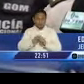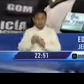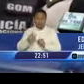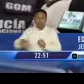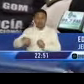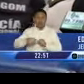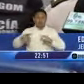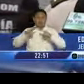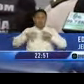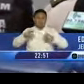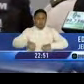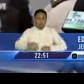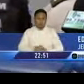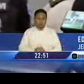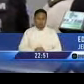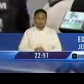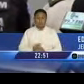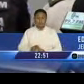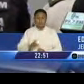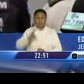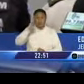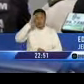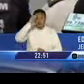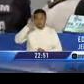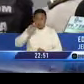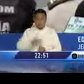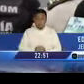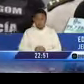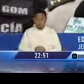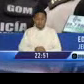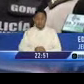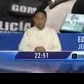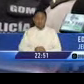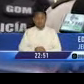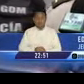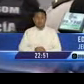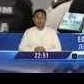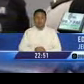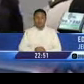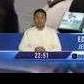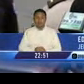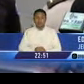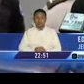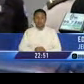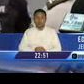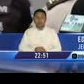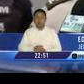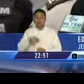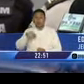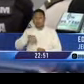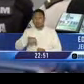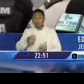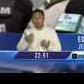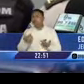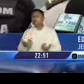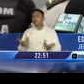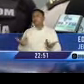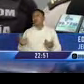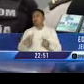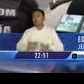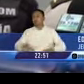unidades de investigación de inteligencia y las unidades tácticas, dando la ubicación